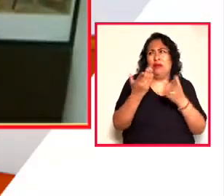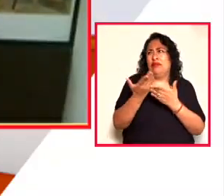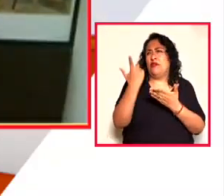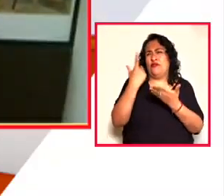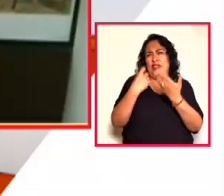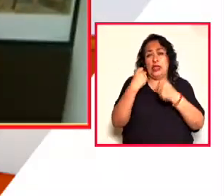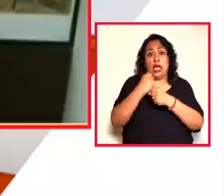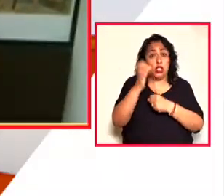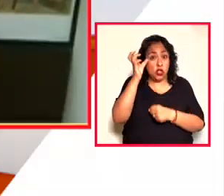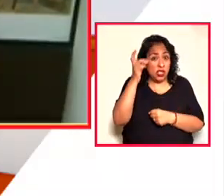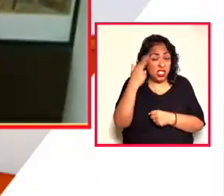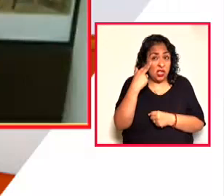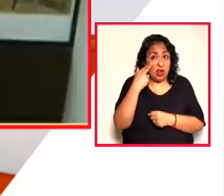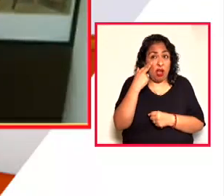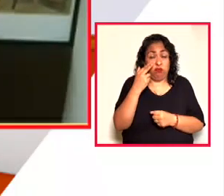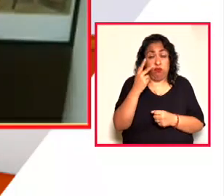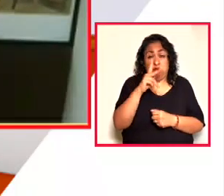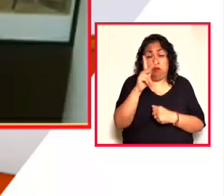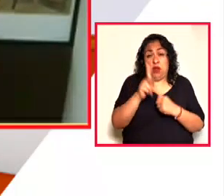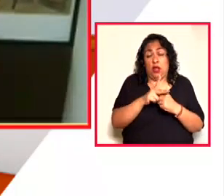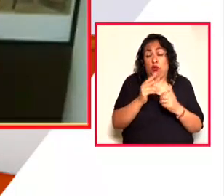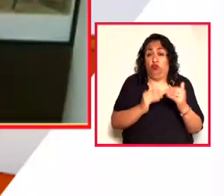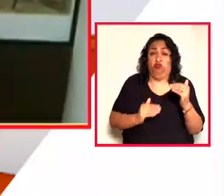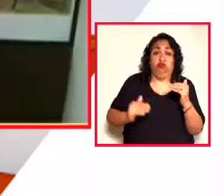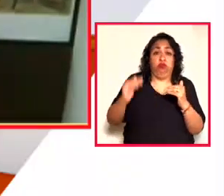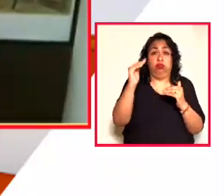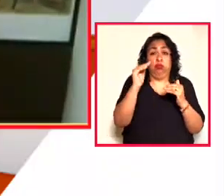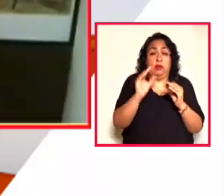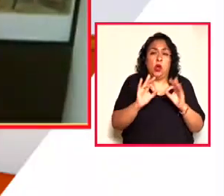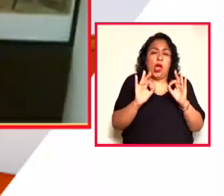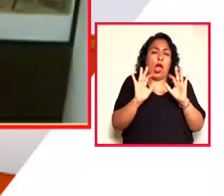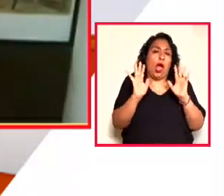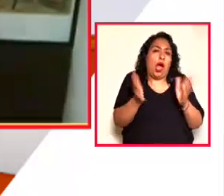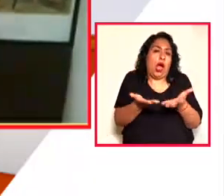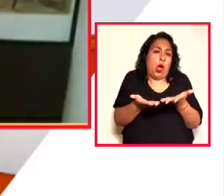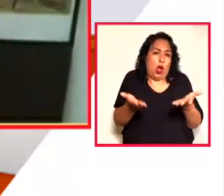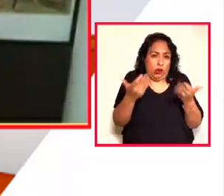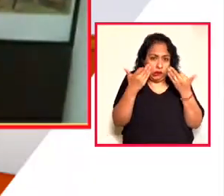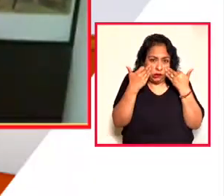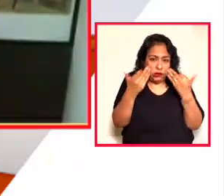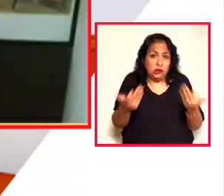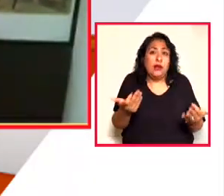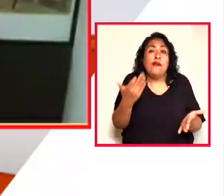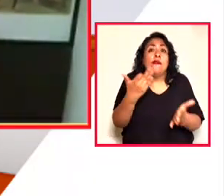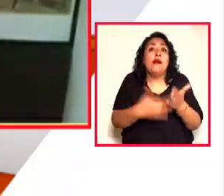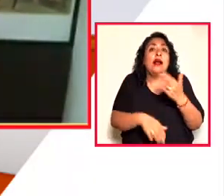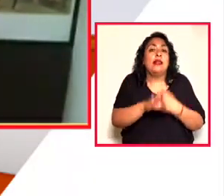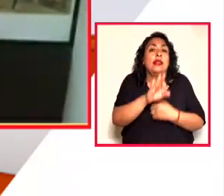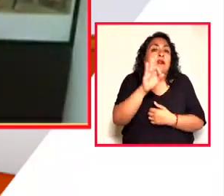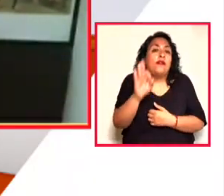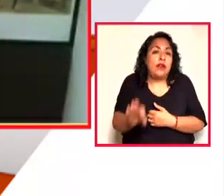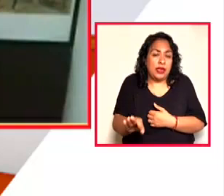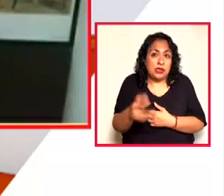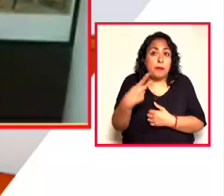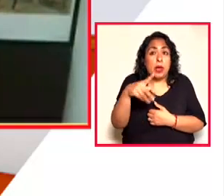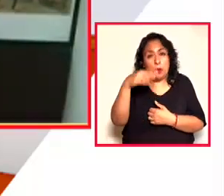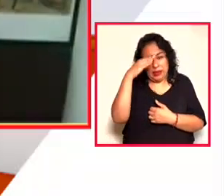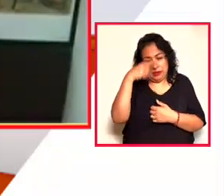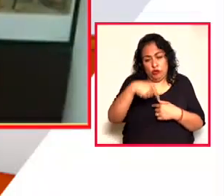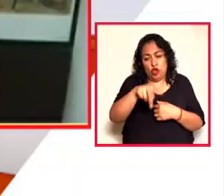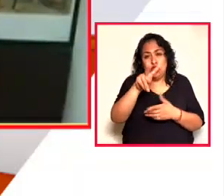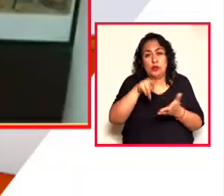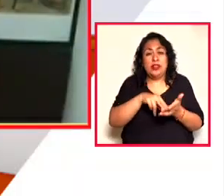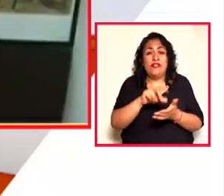China iba a ser una potencia, bueno, ya es prácticamente un hecho que nada más falta la fecha, pero se vislumbra que en el